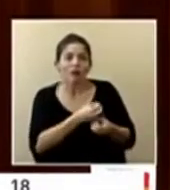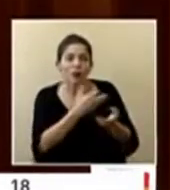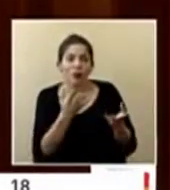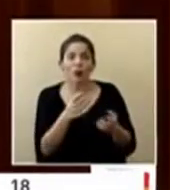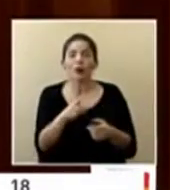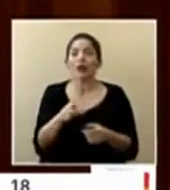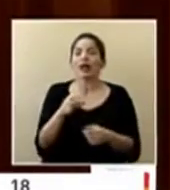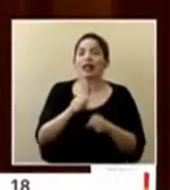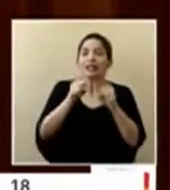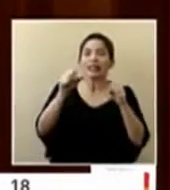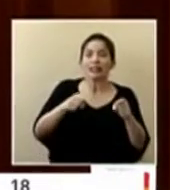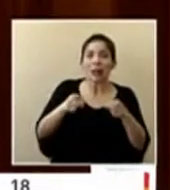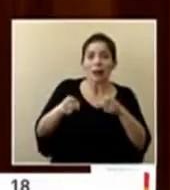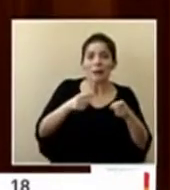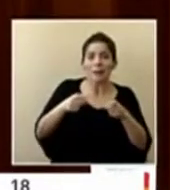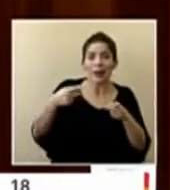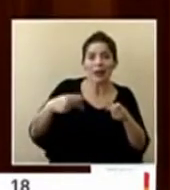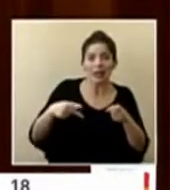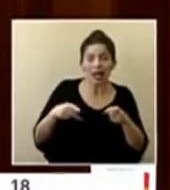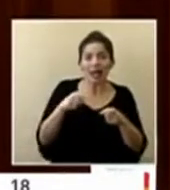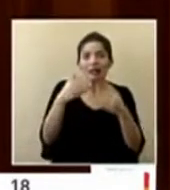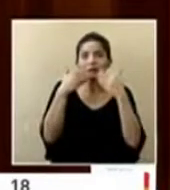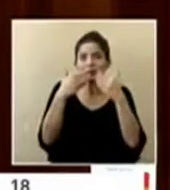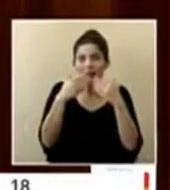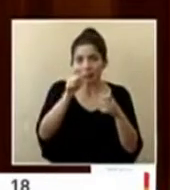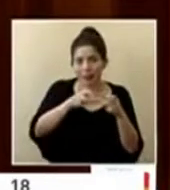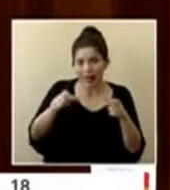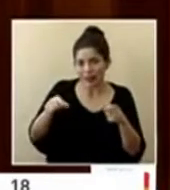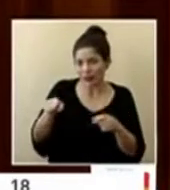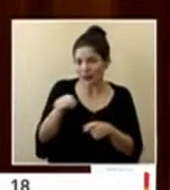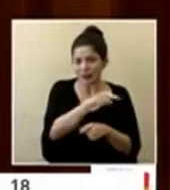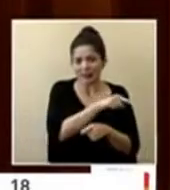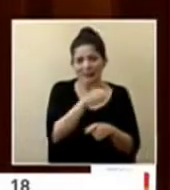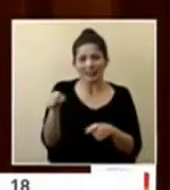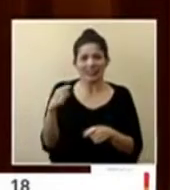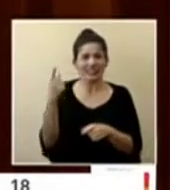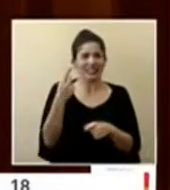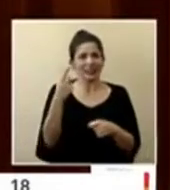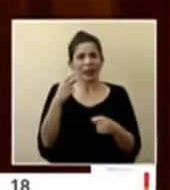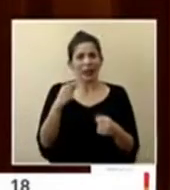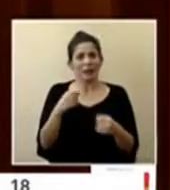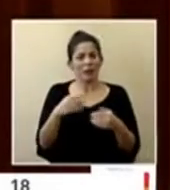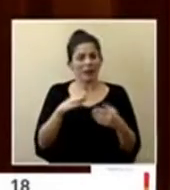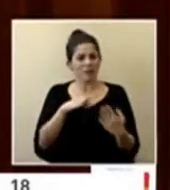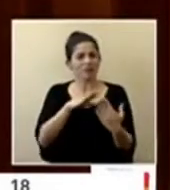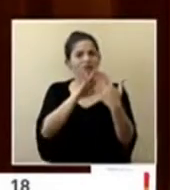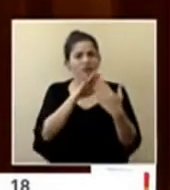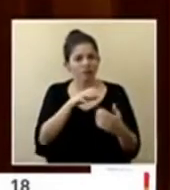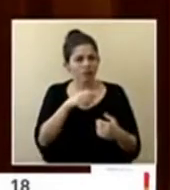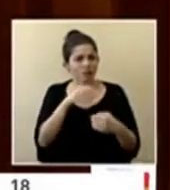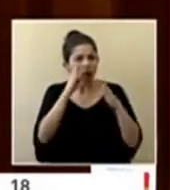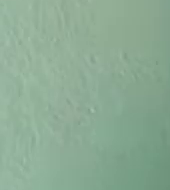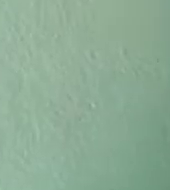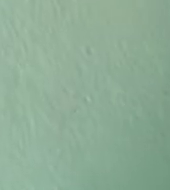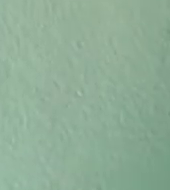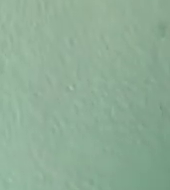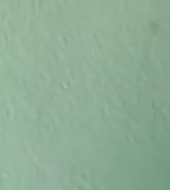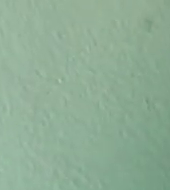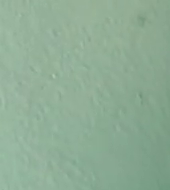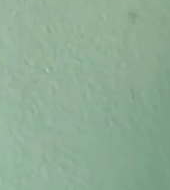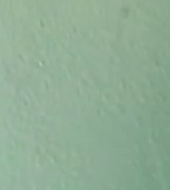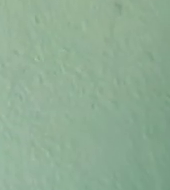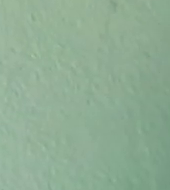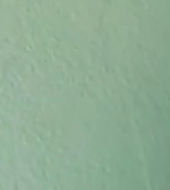Sistema Nacional de Gestión de Riesgo que está ahí en la trinchera atendiendo todo esto, pero también quiero agradecer